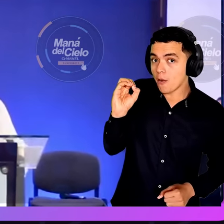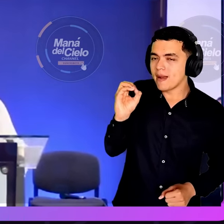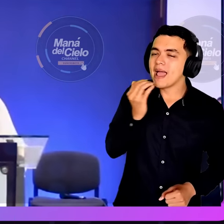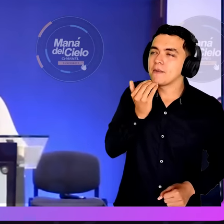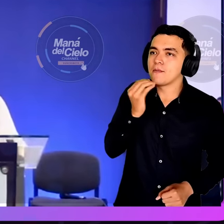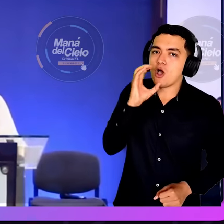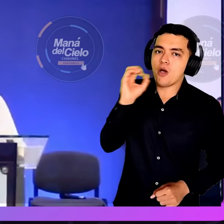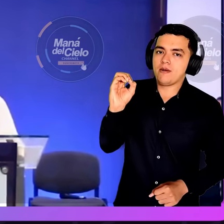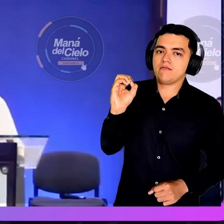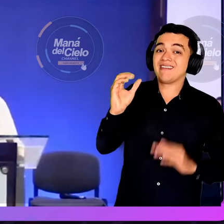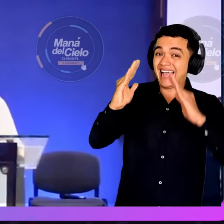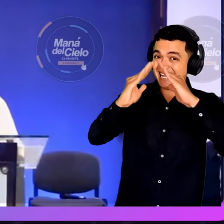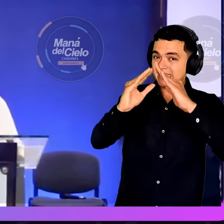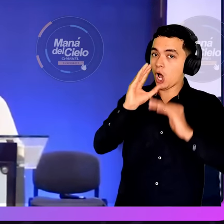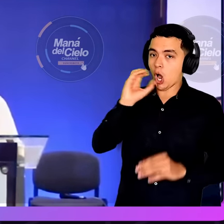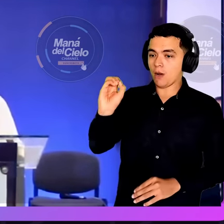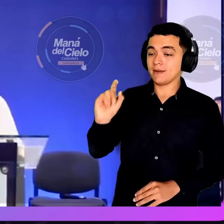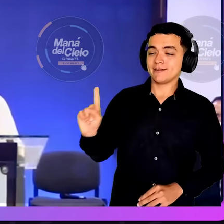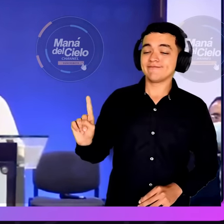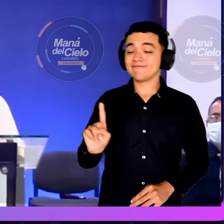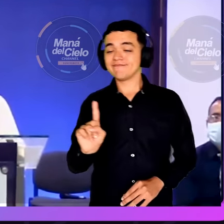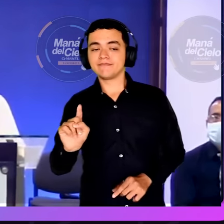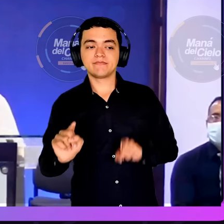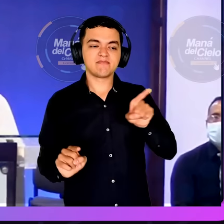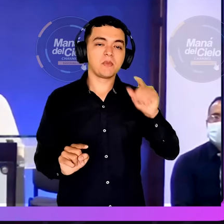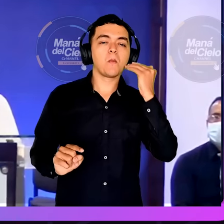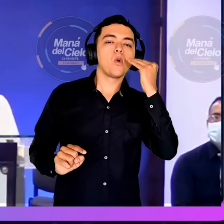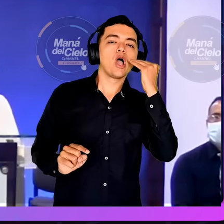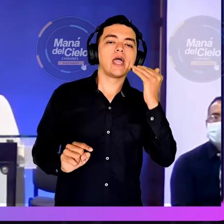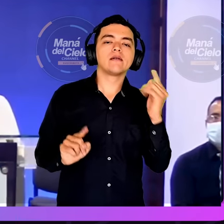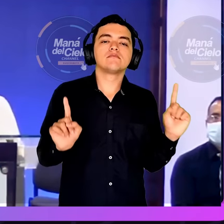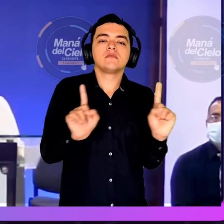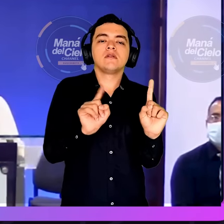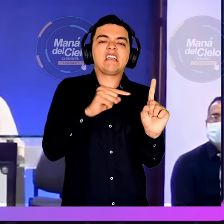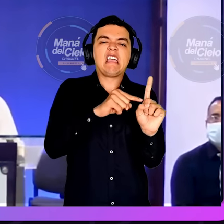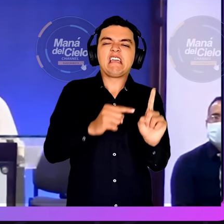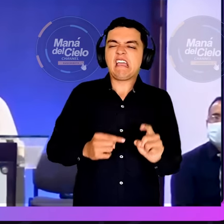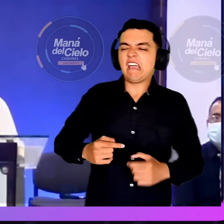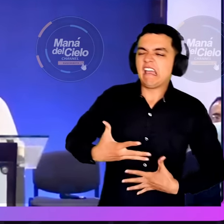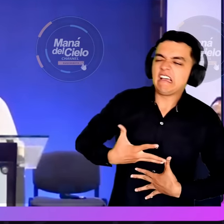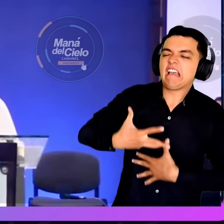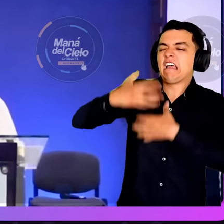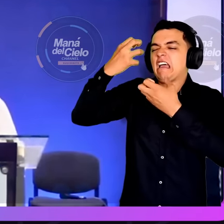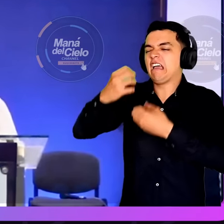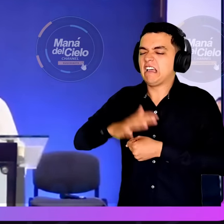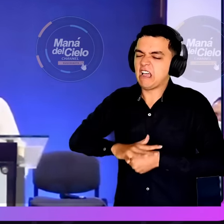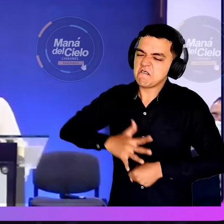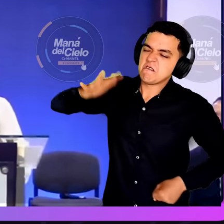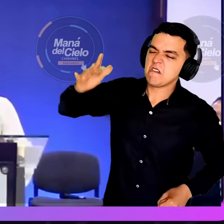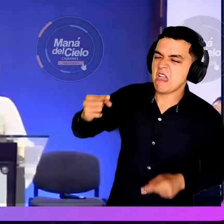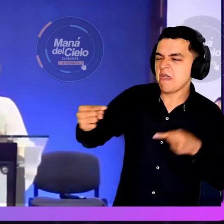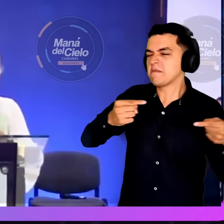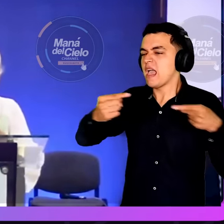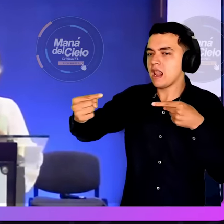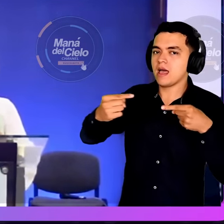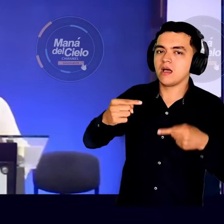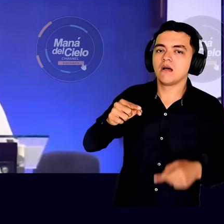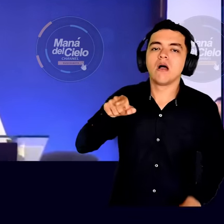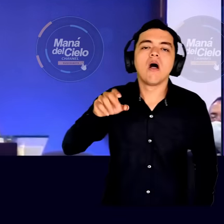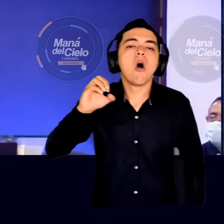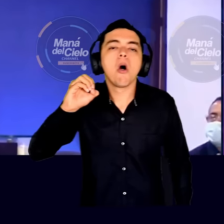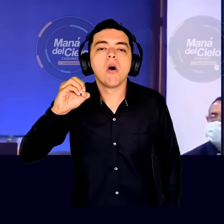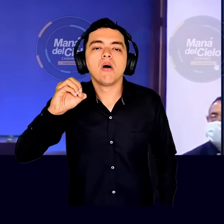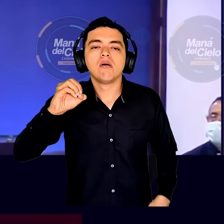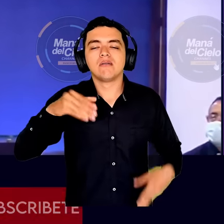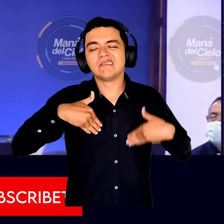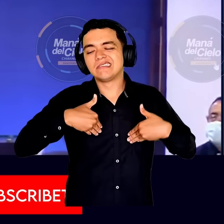se da con todo, se entrega a eso. Entrega su cuerpo, entrega su alma. Entonces, cuando un hombre en la casa no encuentra a esa